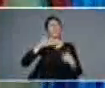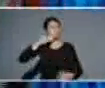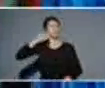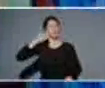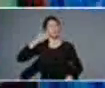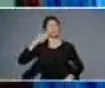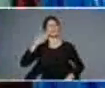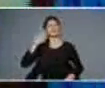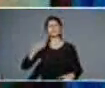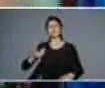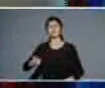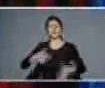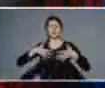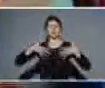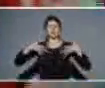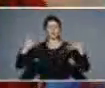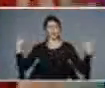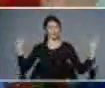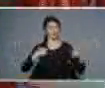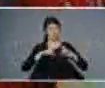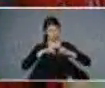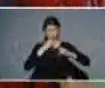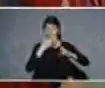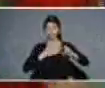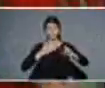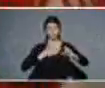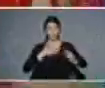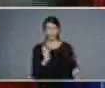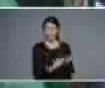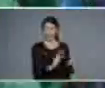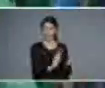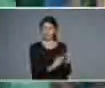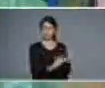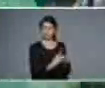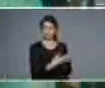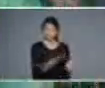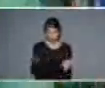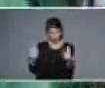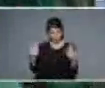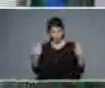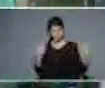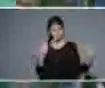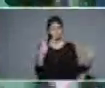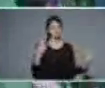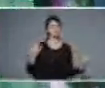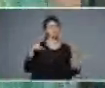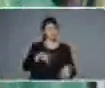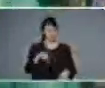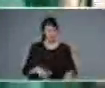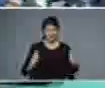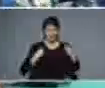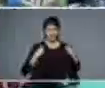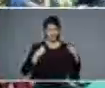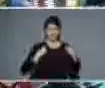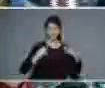compasión Y soy todo corazón compruébalo vente aquí a vivir